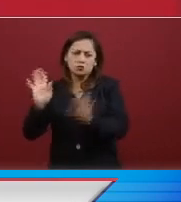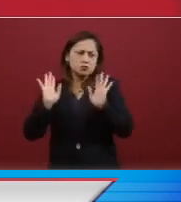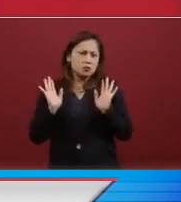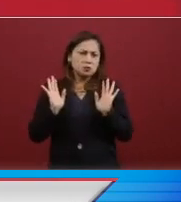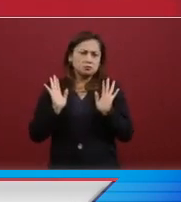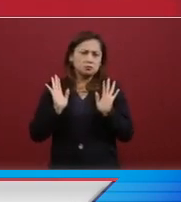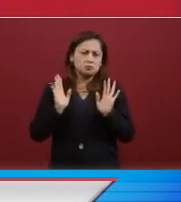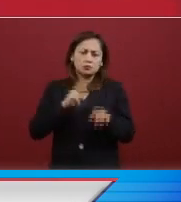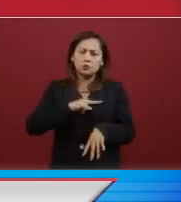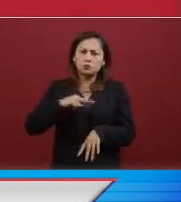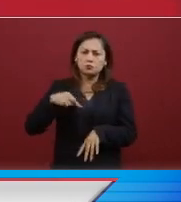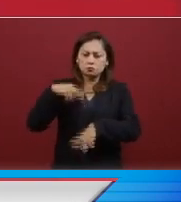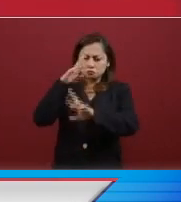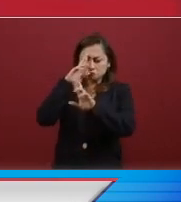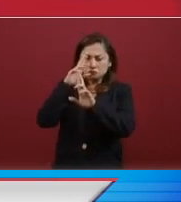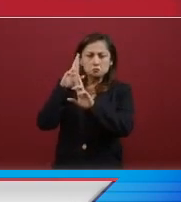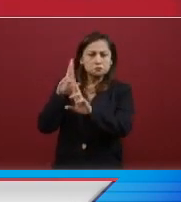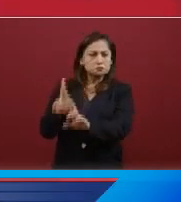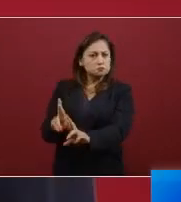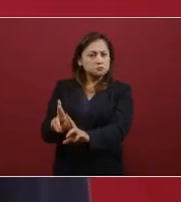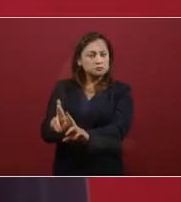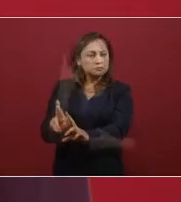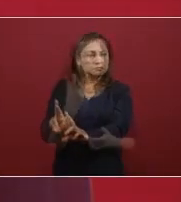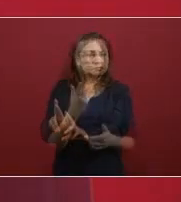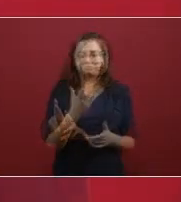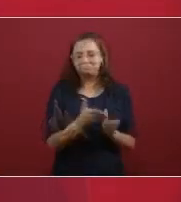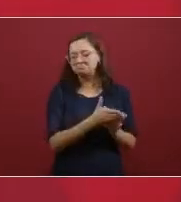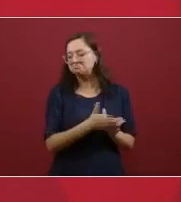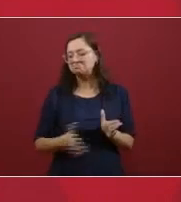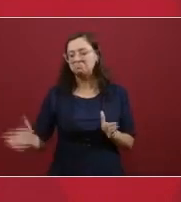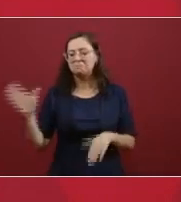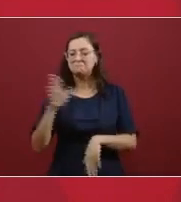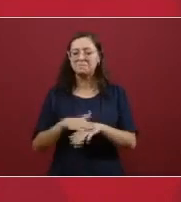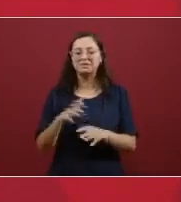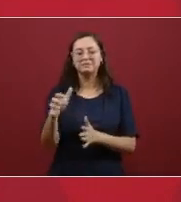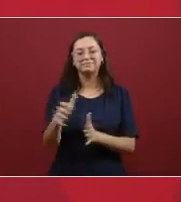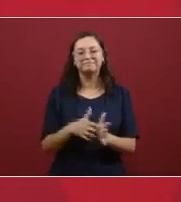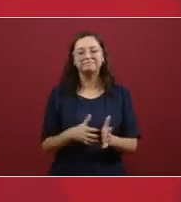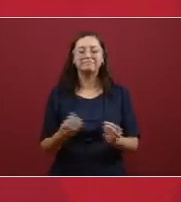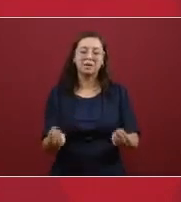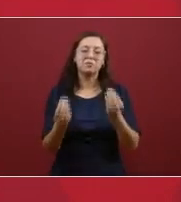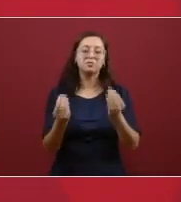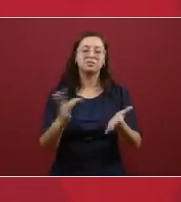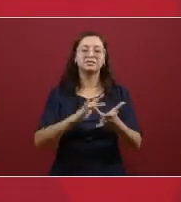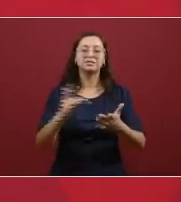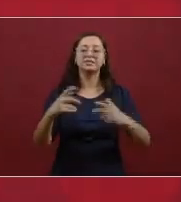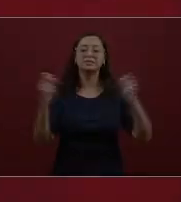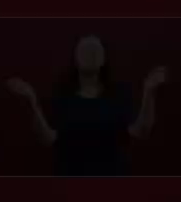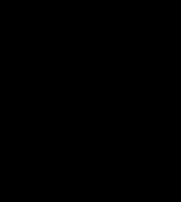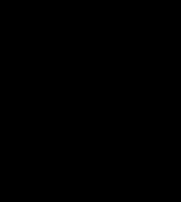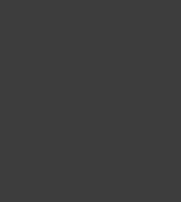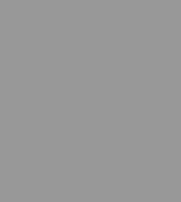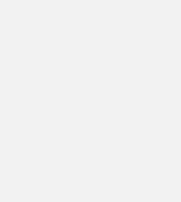para cualquier eventualidad que pudiese presentarse. Bueno, muchísimas gracias. Nos vemos mañana.